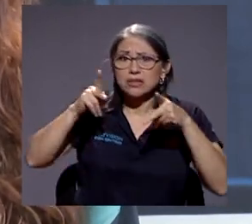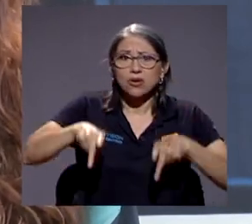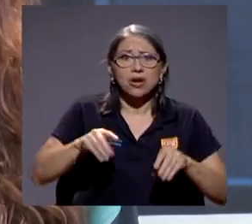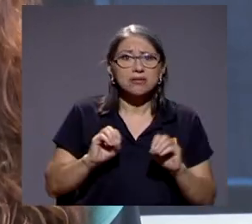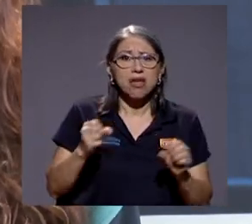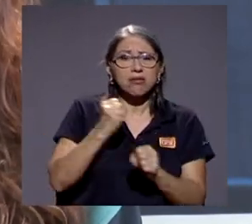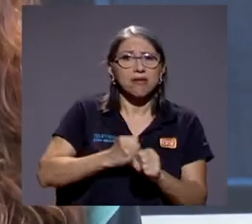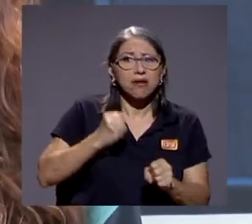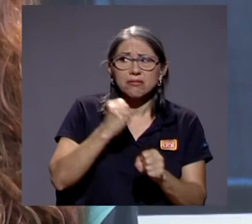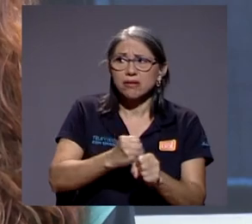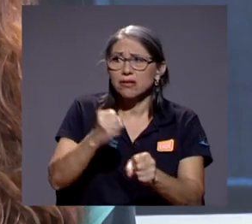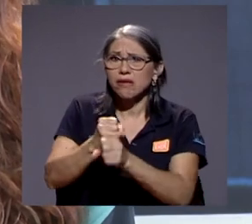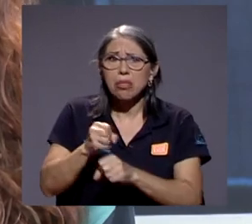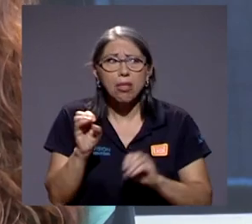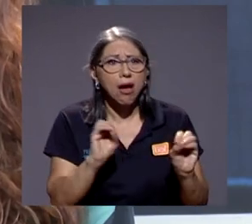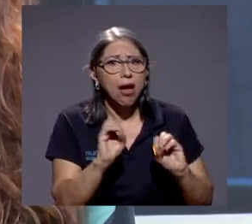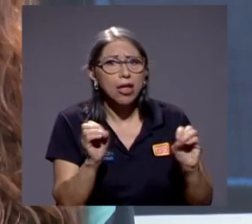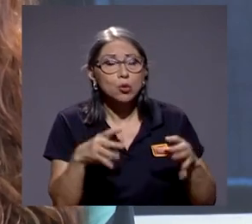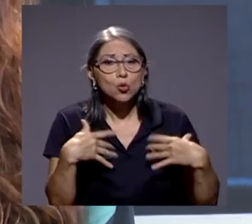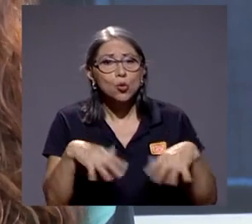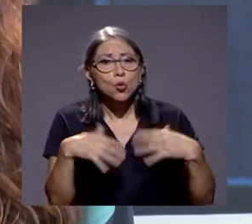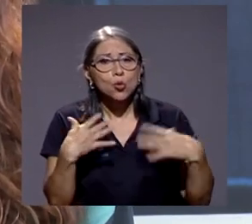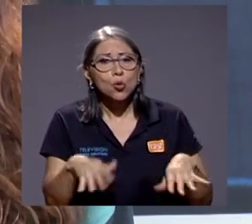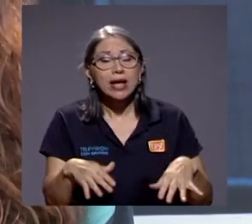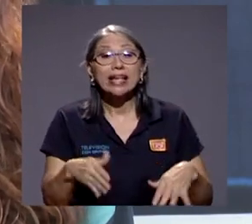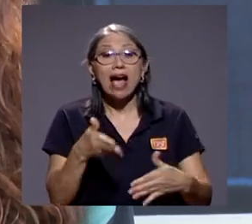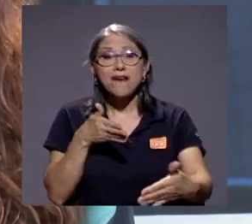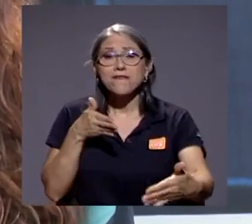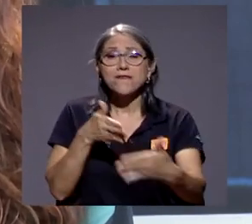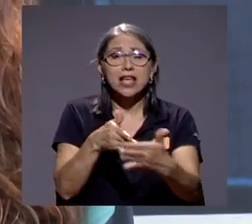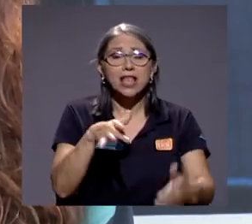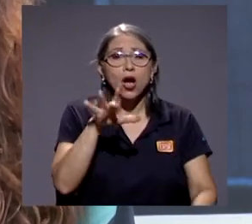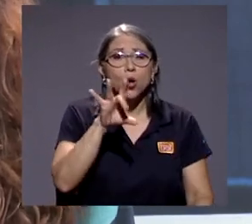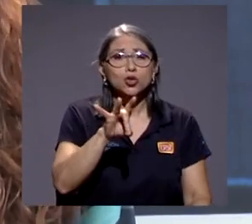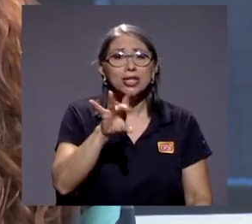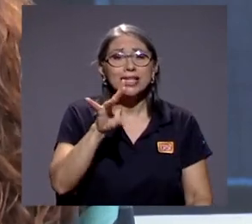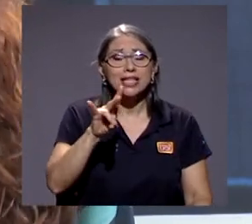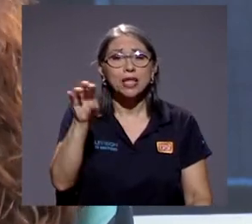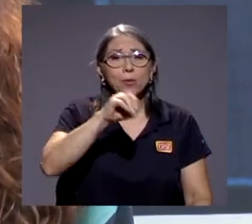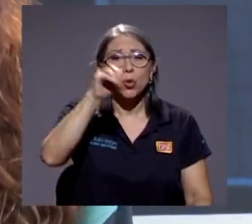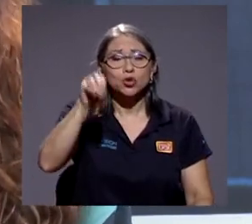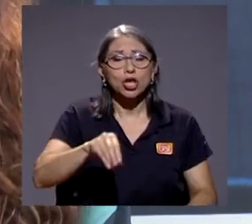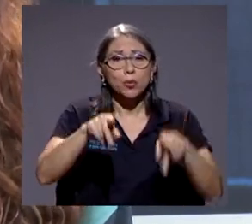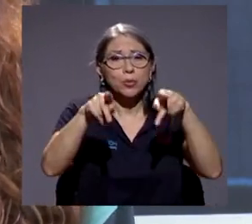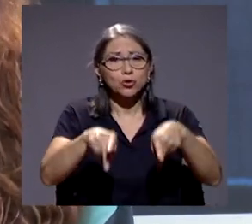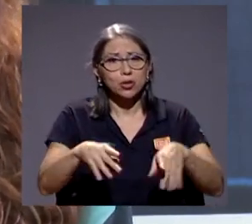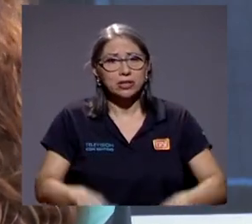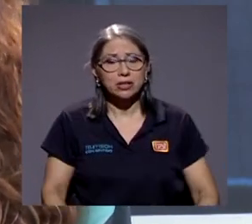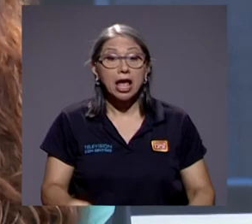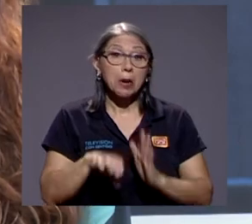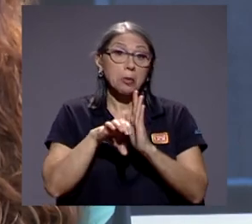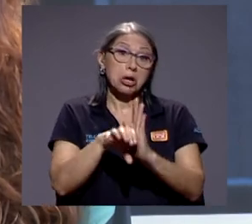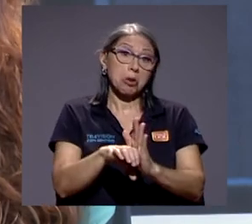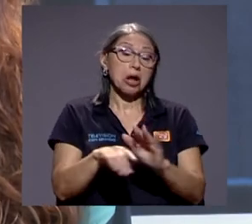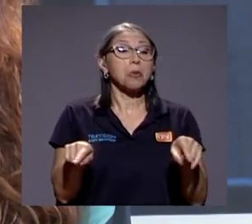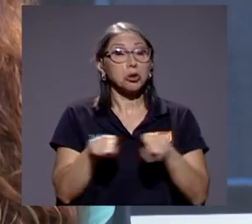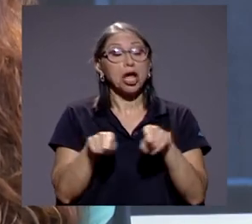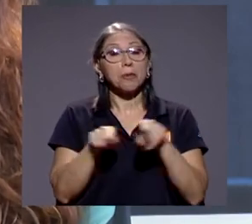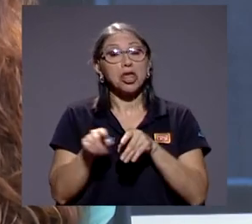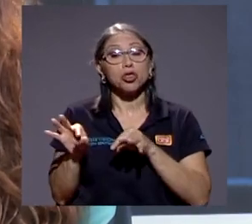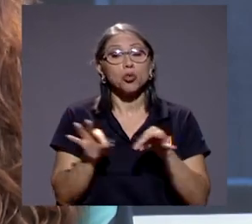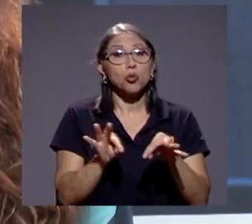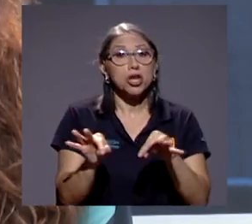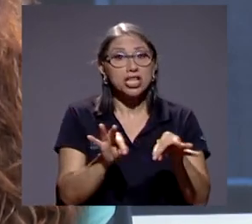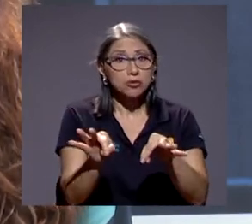significativo y la afectación se mantiene como en un 87 por ciento porque hay sectores por ejemplo como turismo que también han sido muy afectados